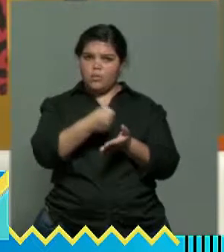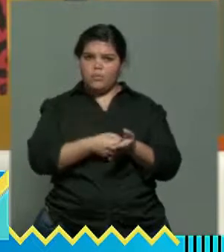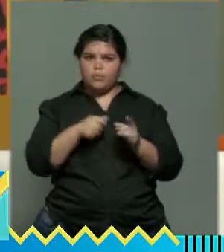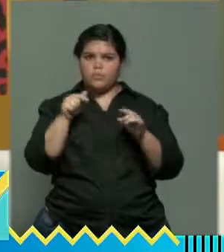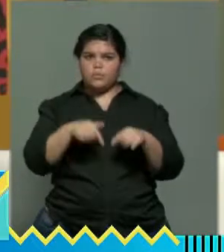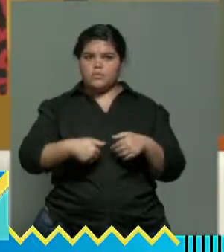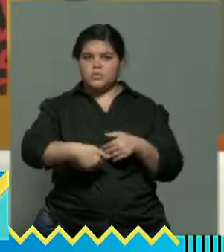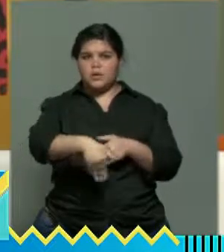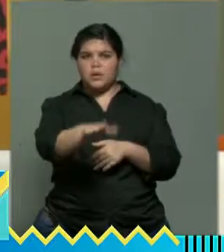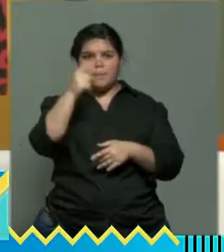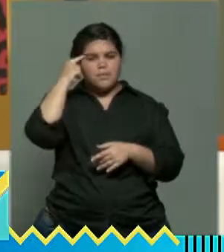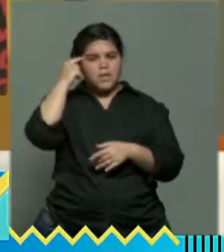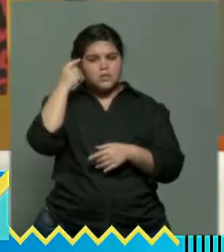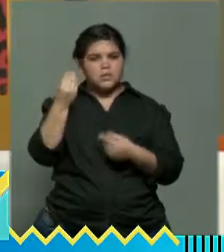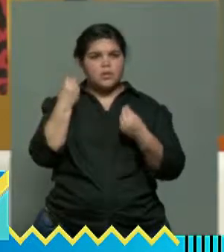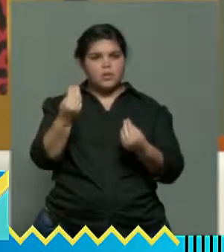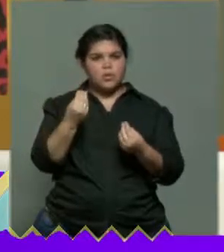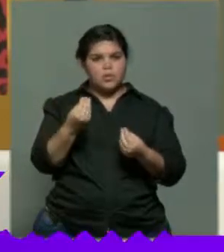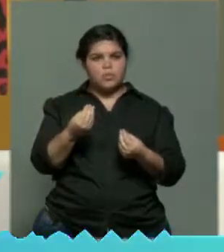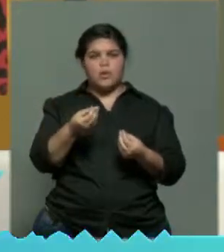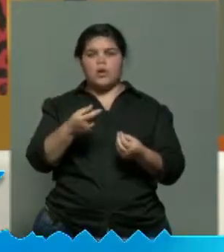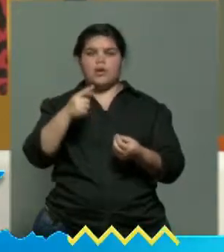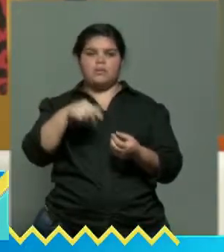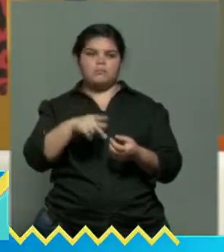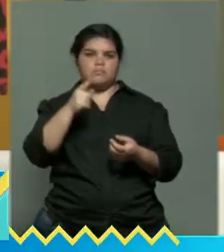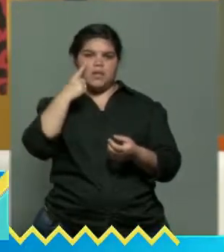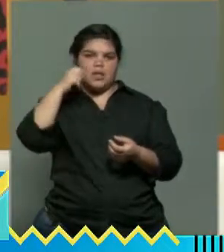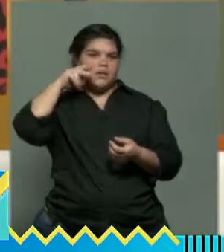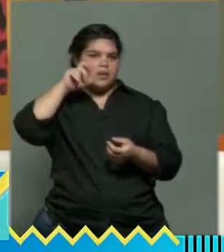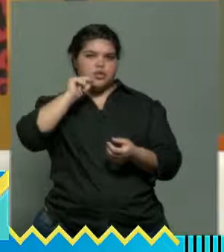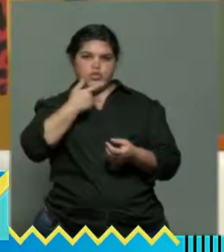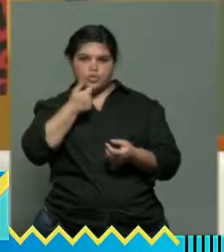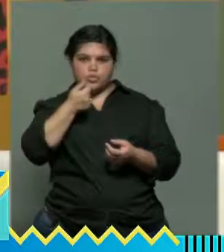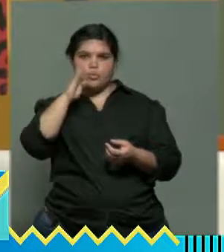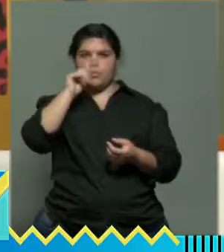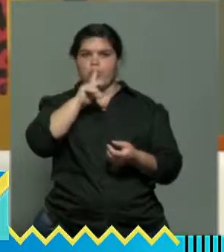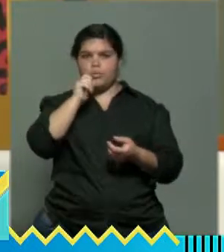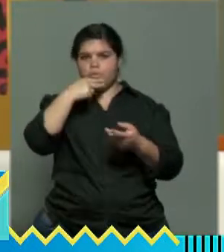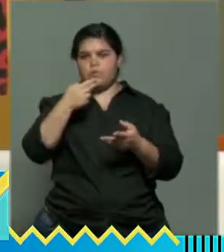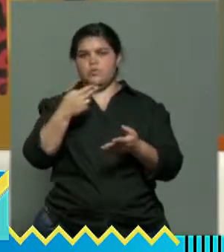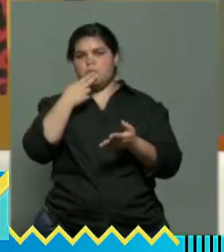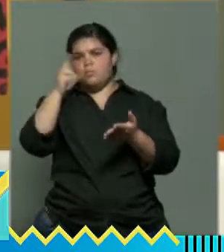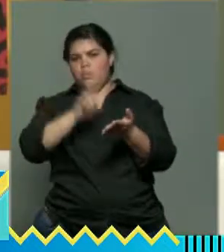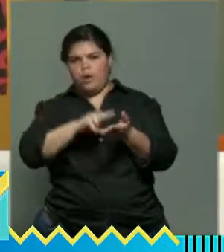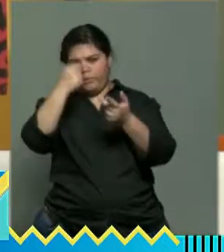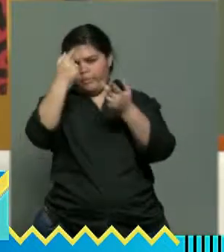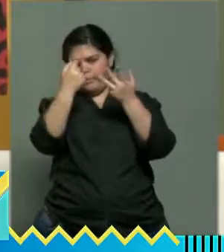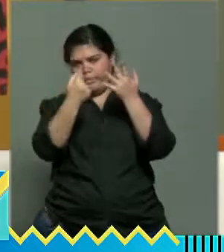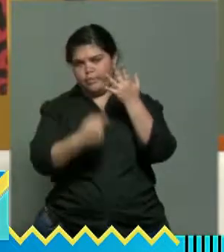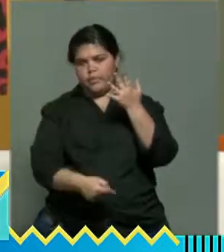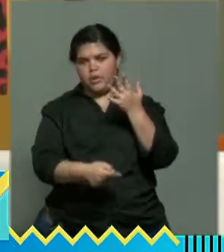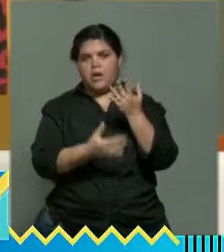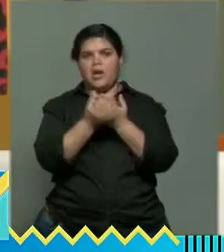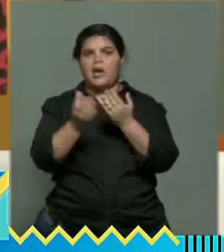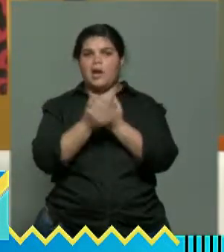su financiamiento, en la coparticipación, en ingresos brutos, en el pacto fiscal. También en el gobierno nacional empiezan a pensar, bueno, si nosotros hacemos esto vamos a tener un